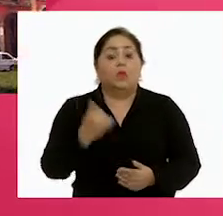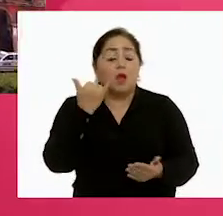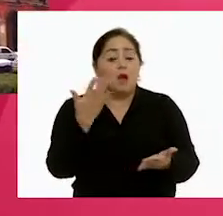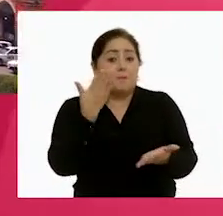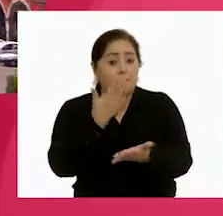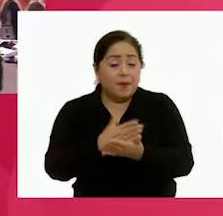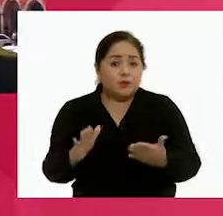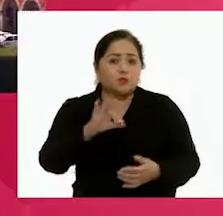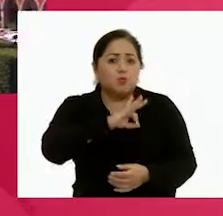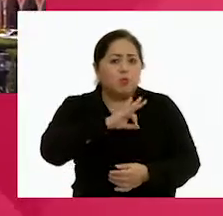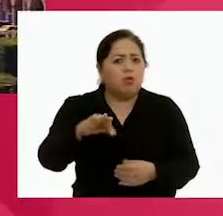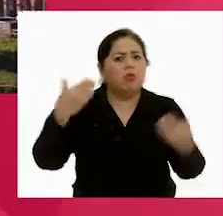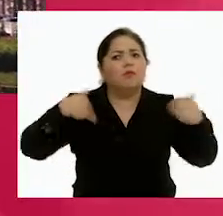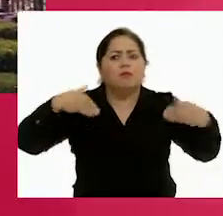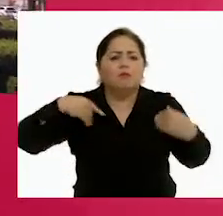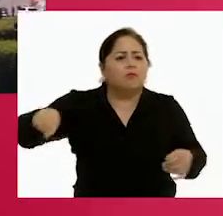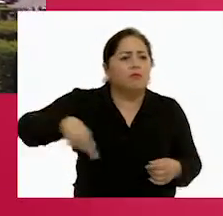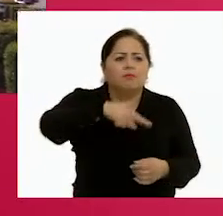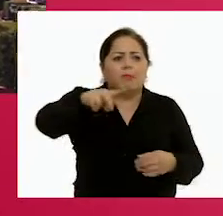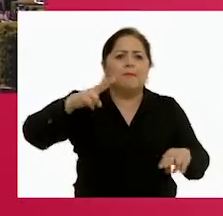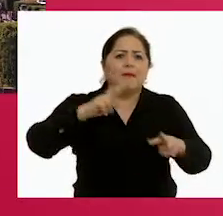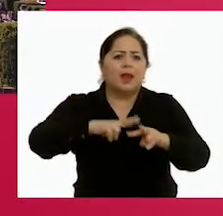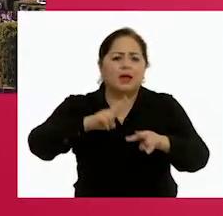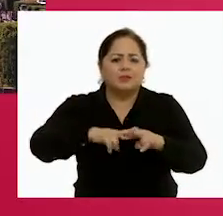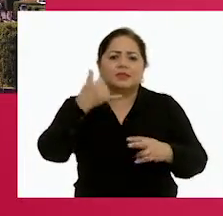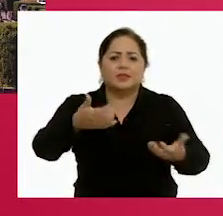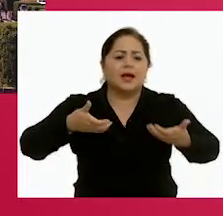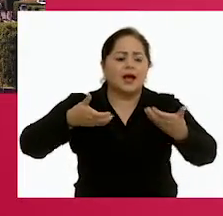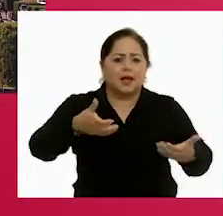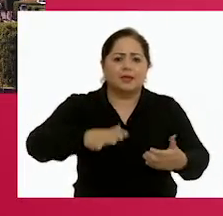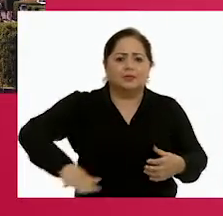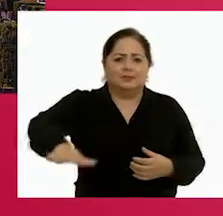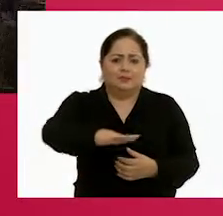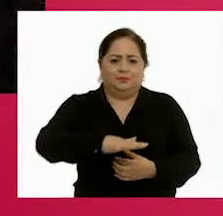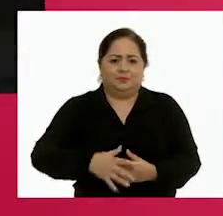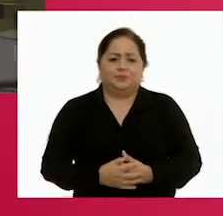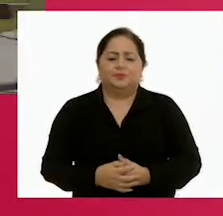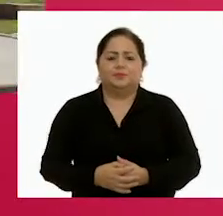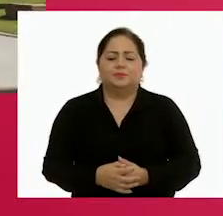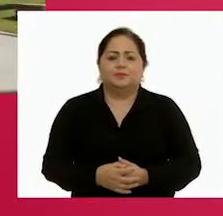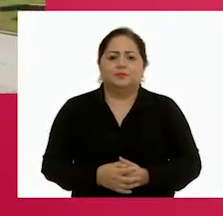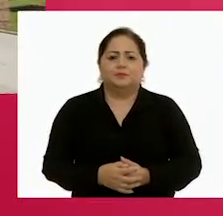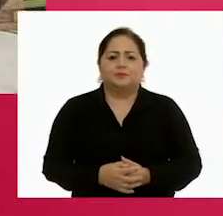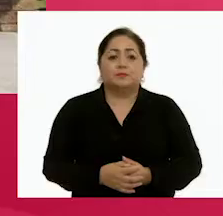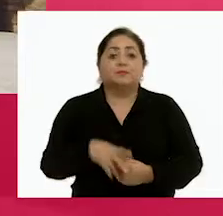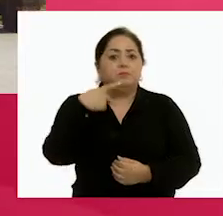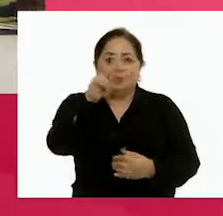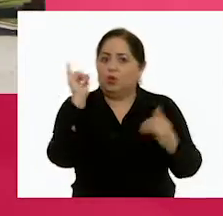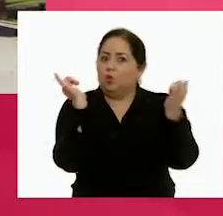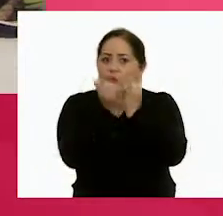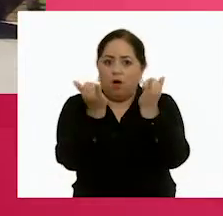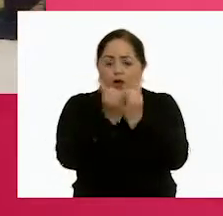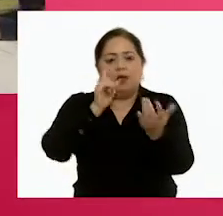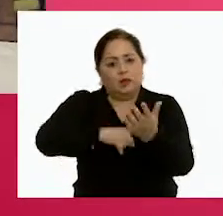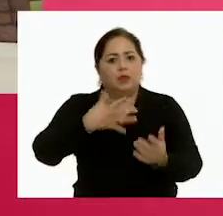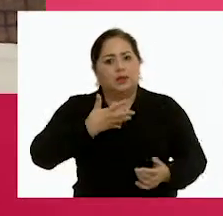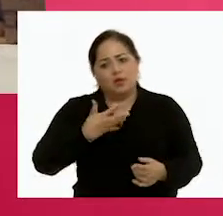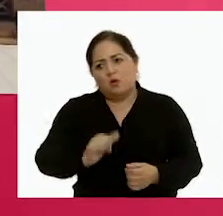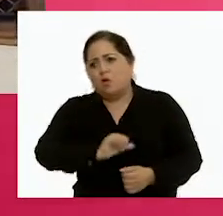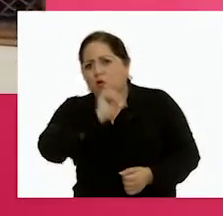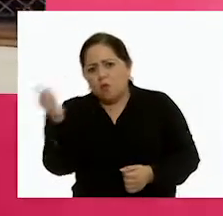Además, se puede pasear en la pintoresca plaza y las calles de Ixmiquilpan. Pero igualmente existen